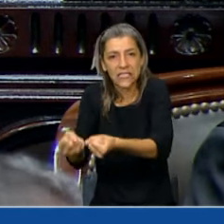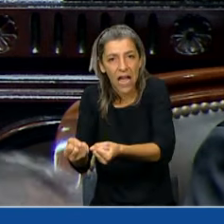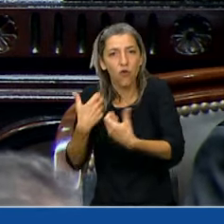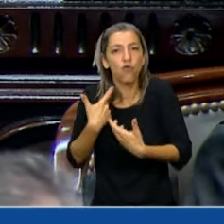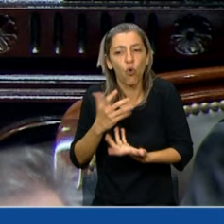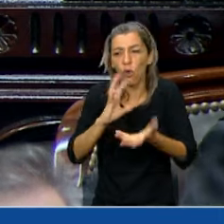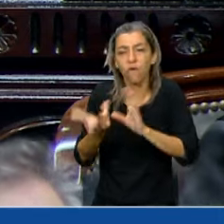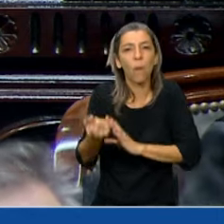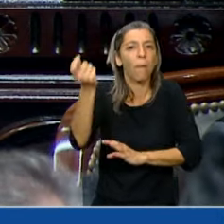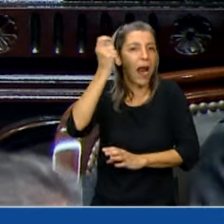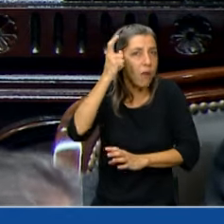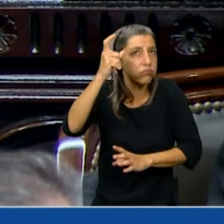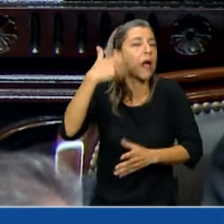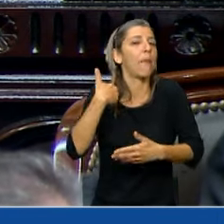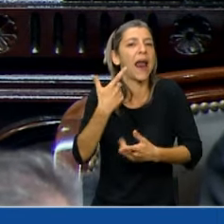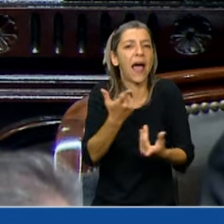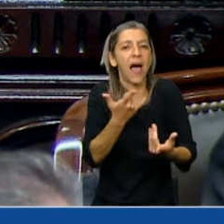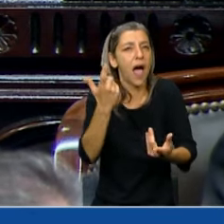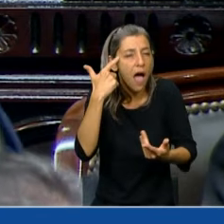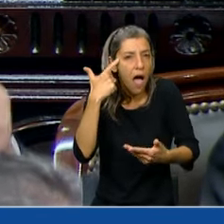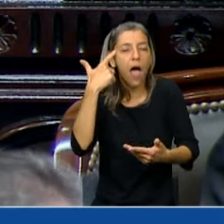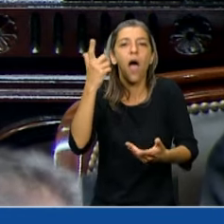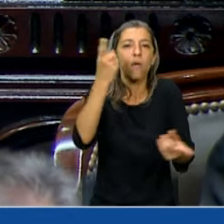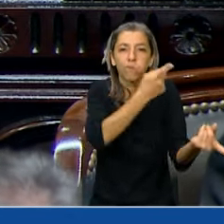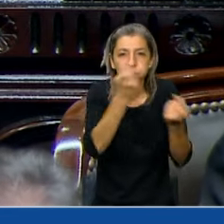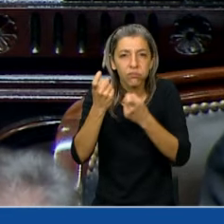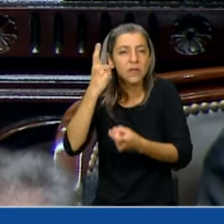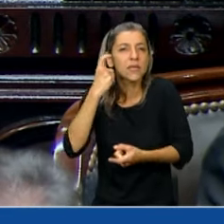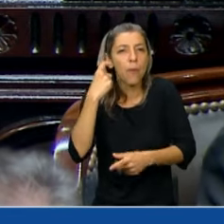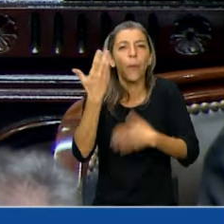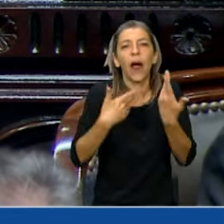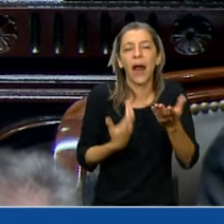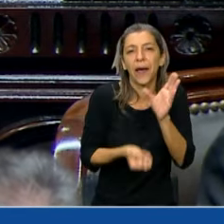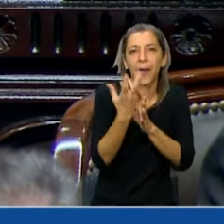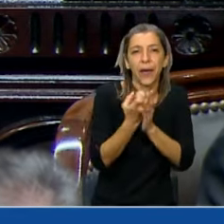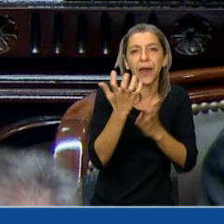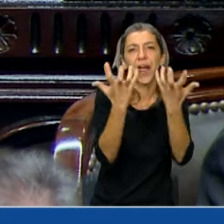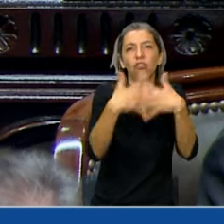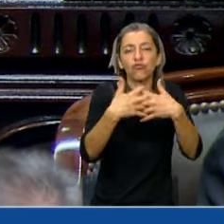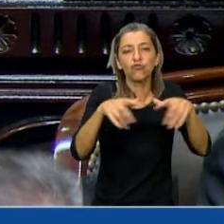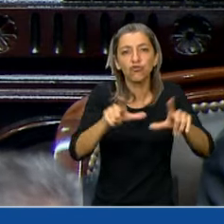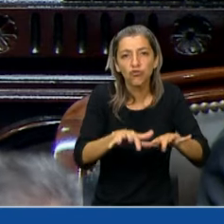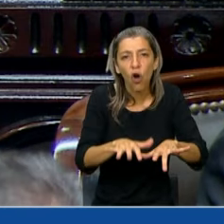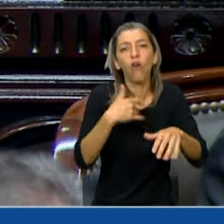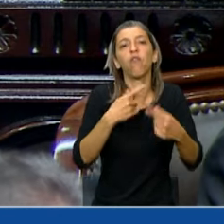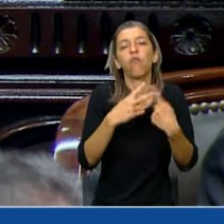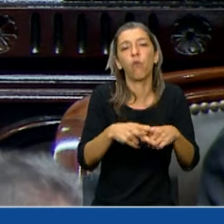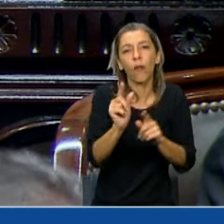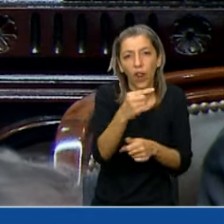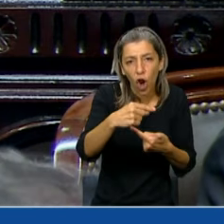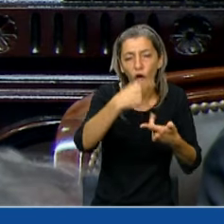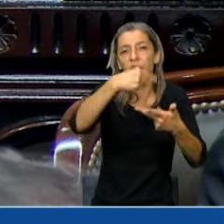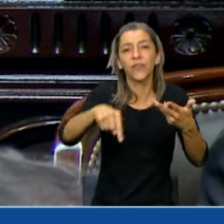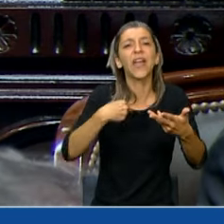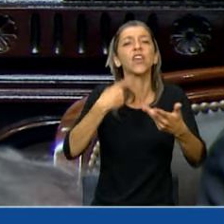conocimiento que abarca el desarrollo del Software aplicaciones tecnológicas infraestructuras digitales robótica nanotecnología e industria